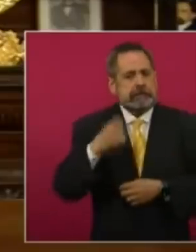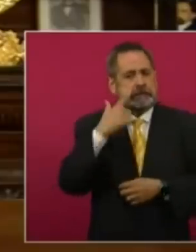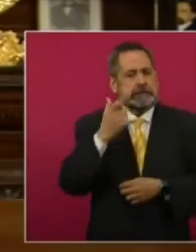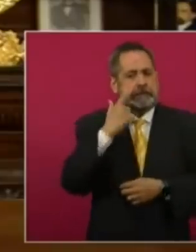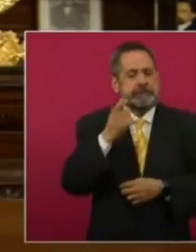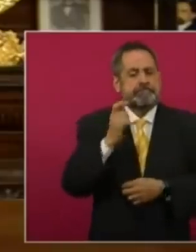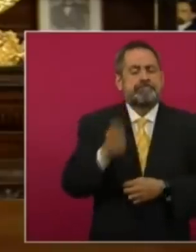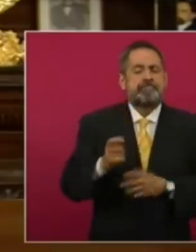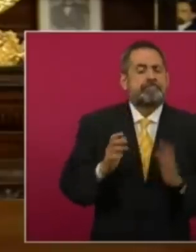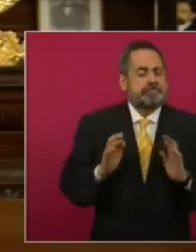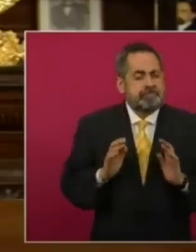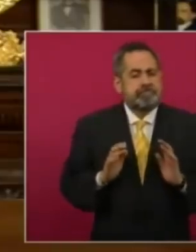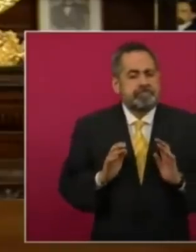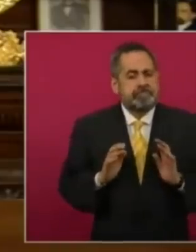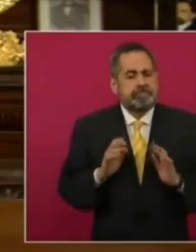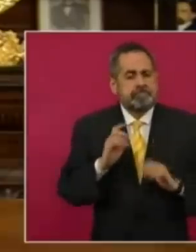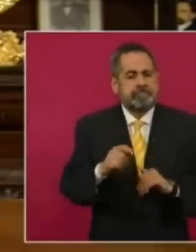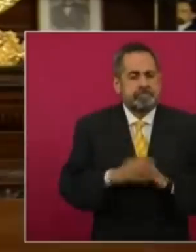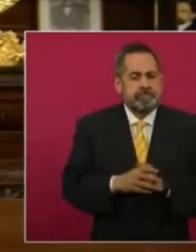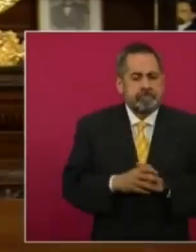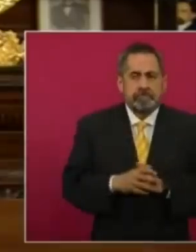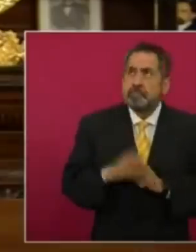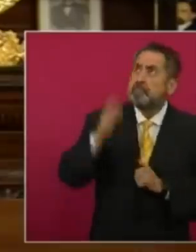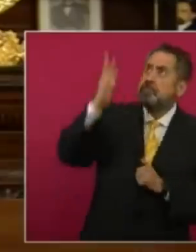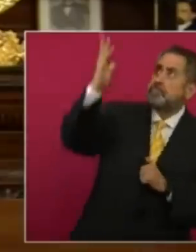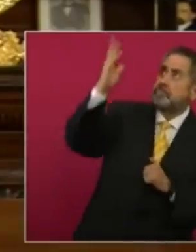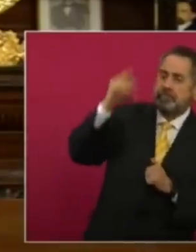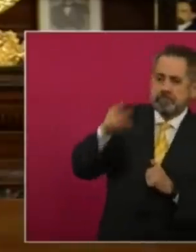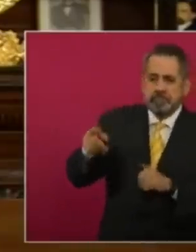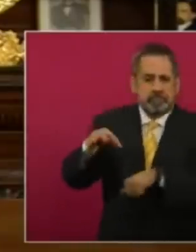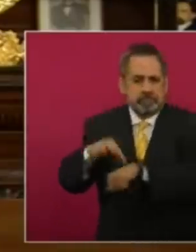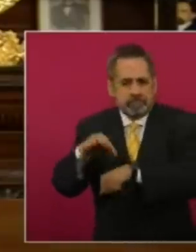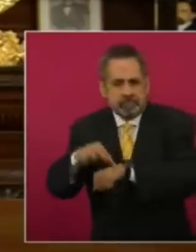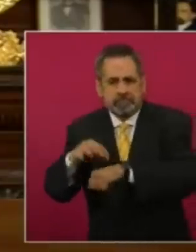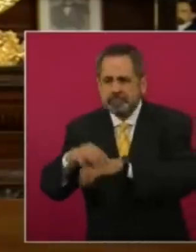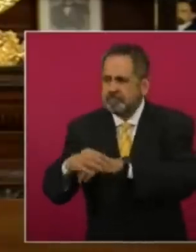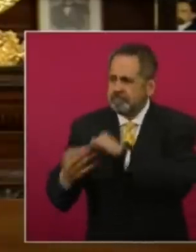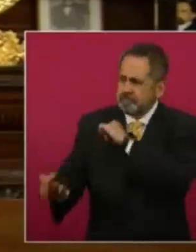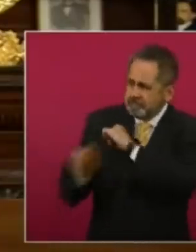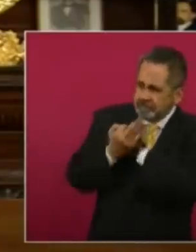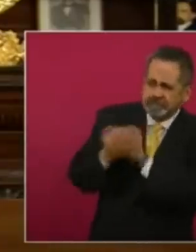como protección al creador, a la ciencia